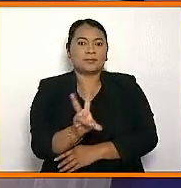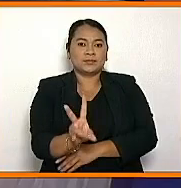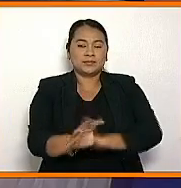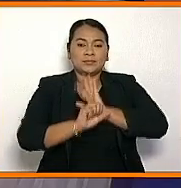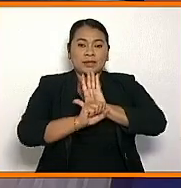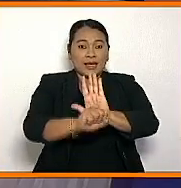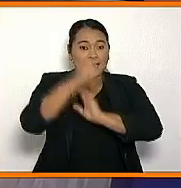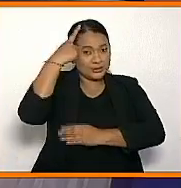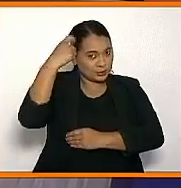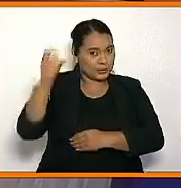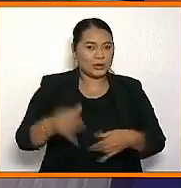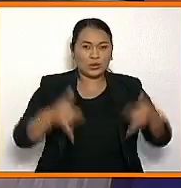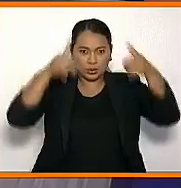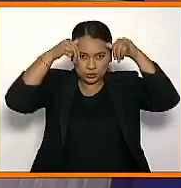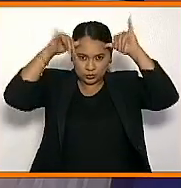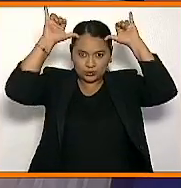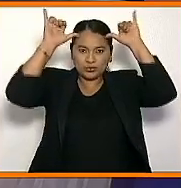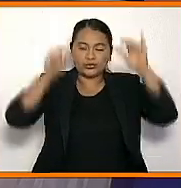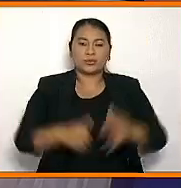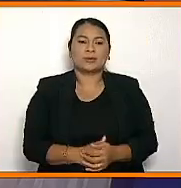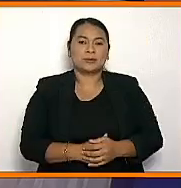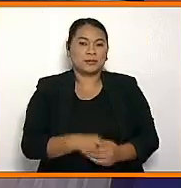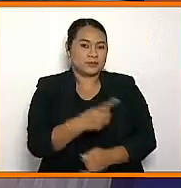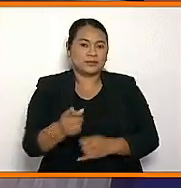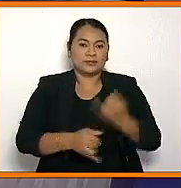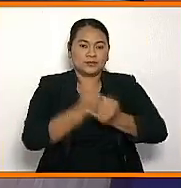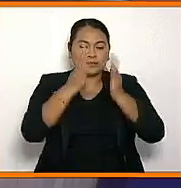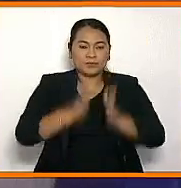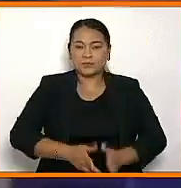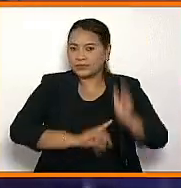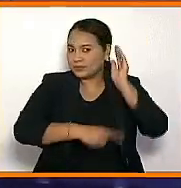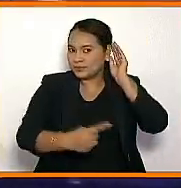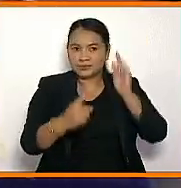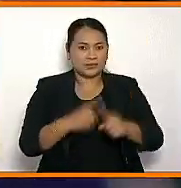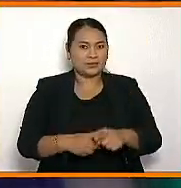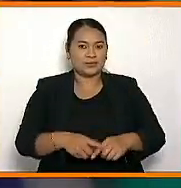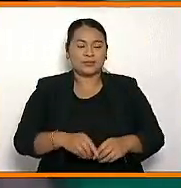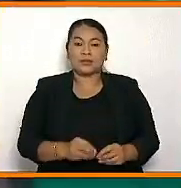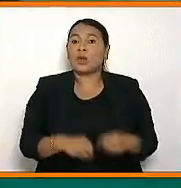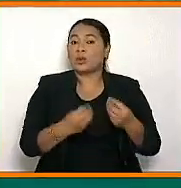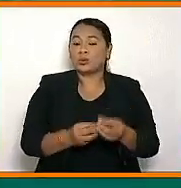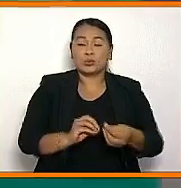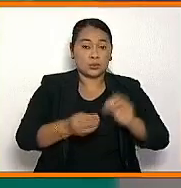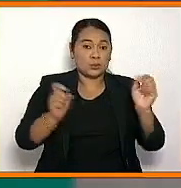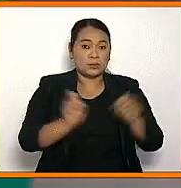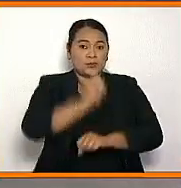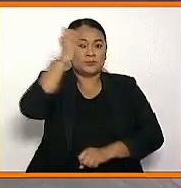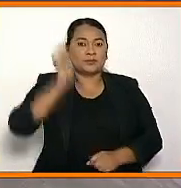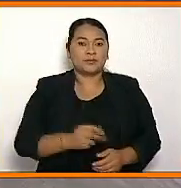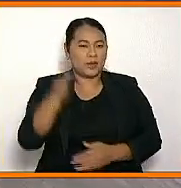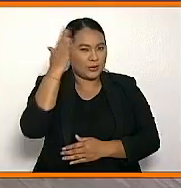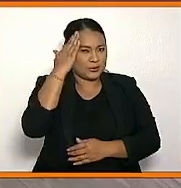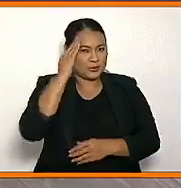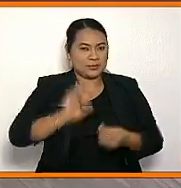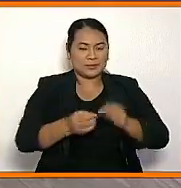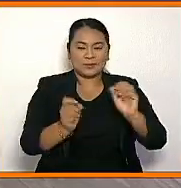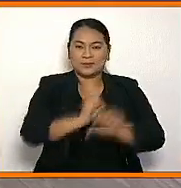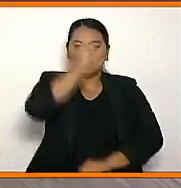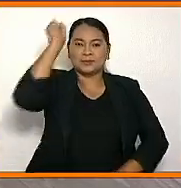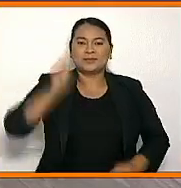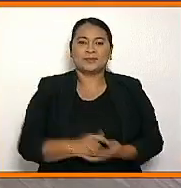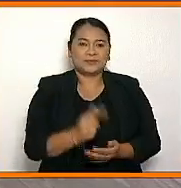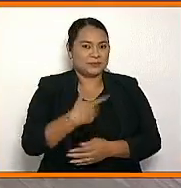67 con su símbolo de sueños vaca. Pero si eres jugador para MultiX, es momento de darlo a conocer junto a Charlene nuevamente.